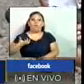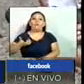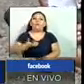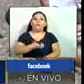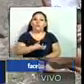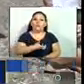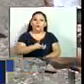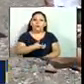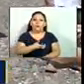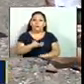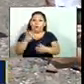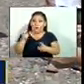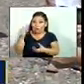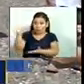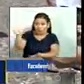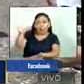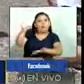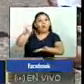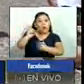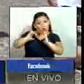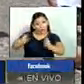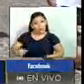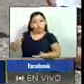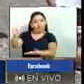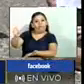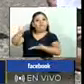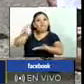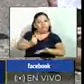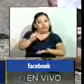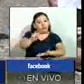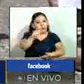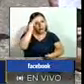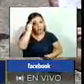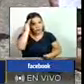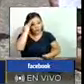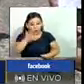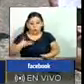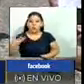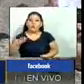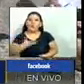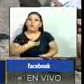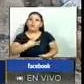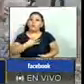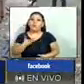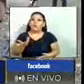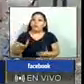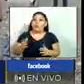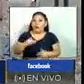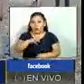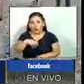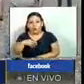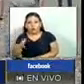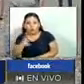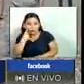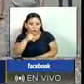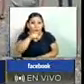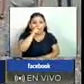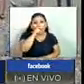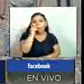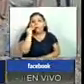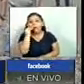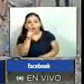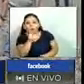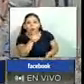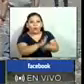hemos pedido un aumento porque si usted sabe como no solo como transportista sino que como padre de familia usted va al super todo sube